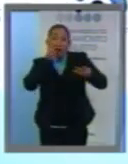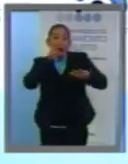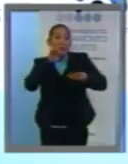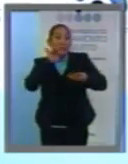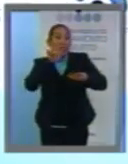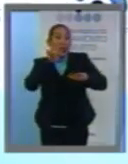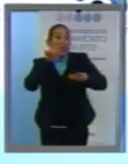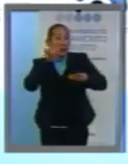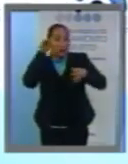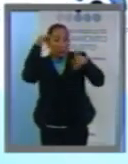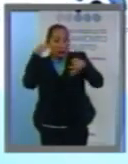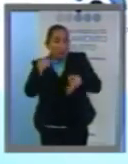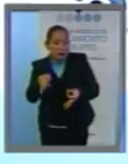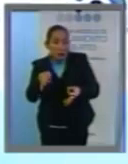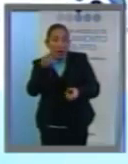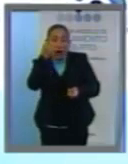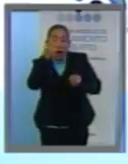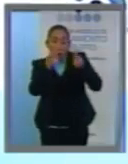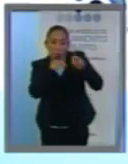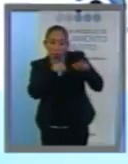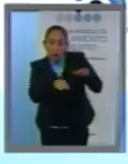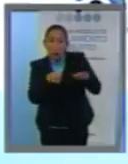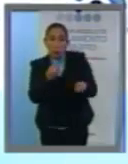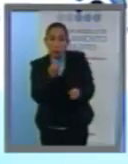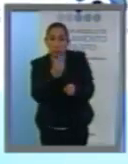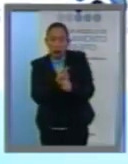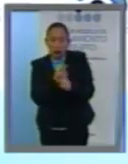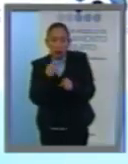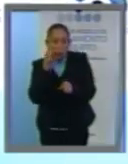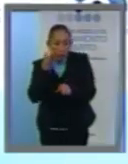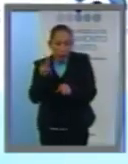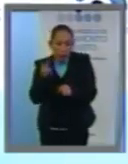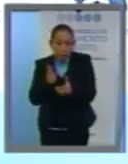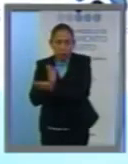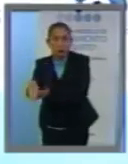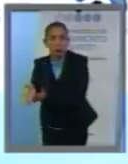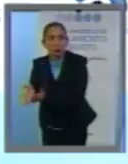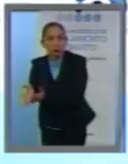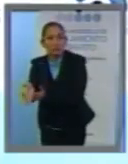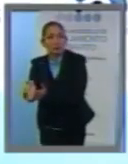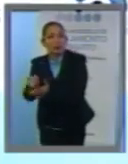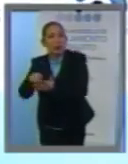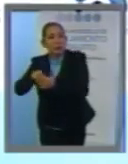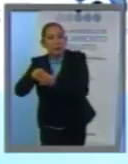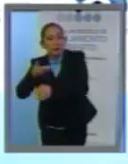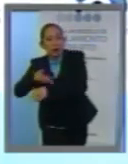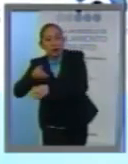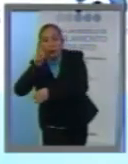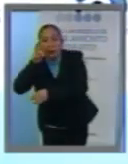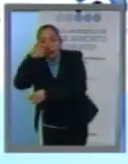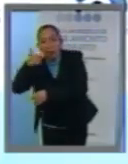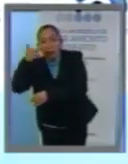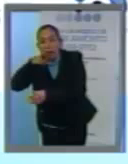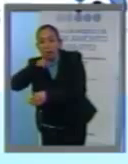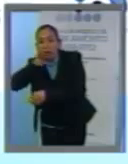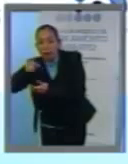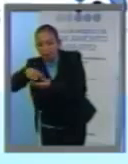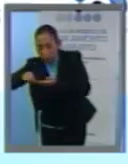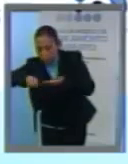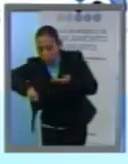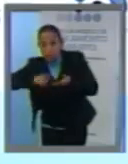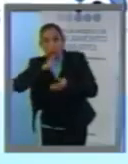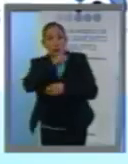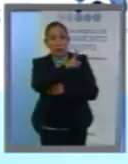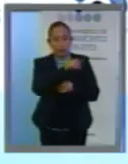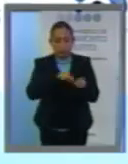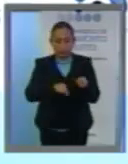mejor. Simplemente algunas son de oportunidad en cuanto a la intervención, el inicio y la presentación de resultados. Otras